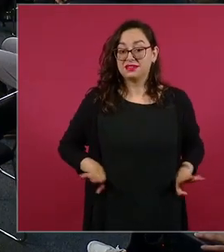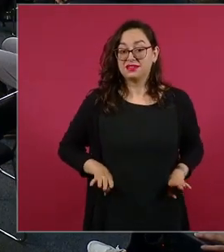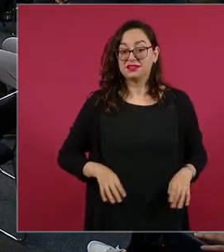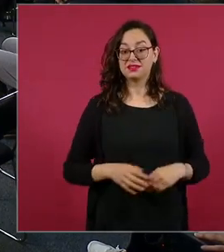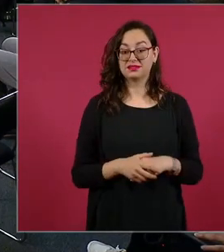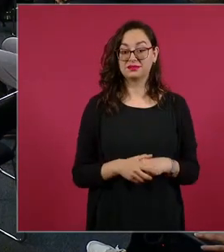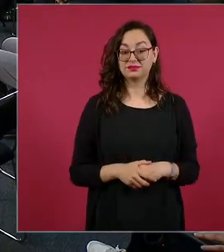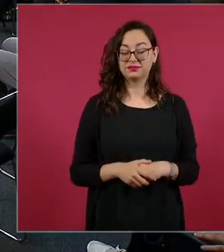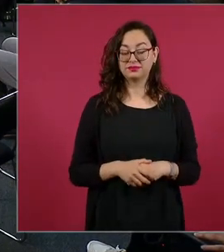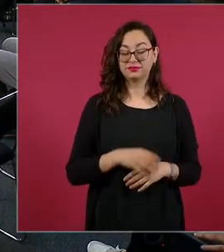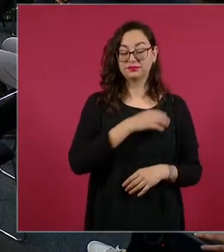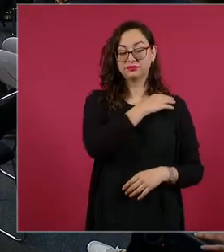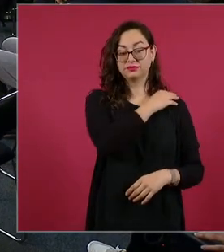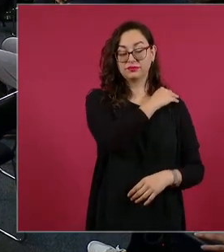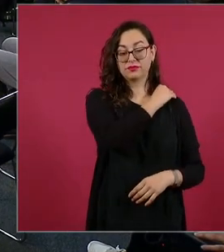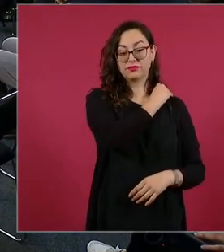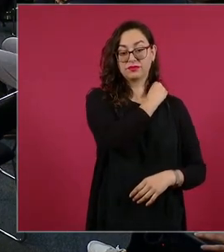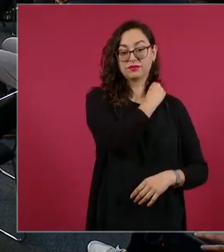pero eso solo